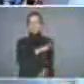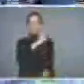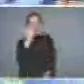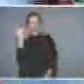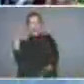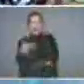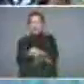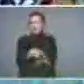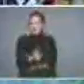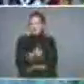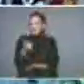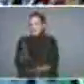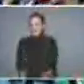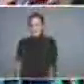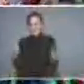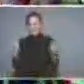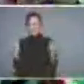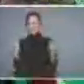dudes más,